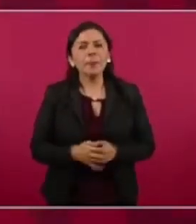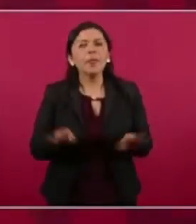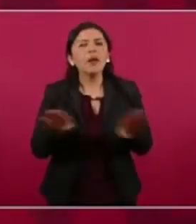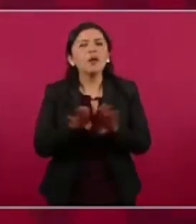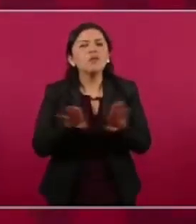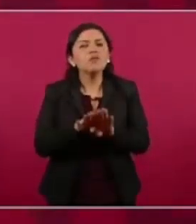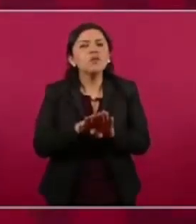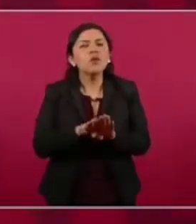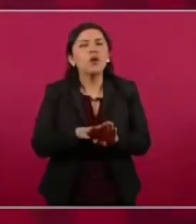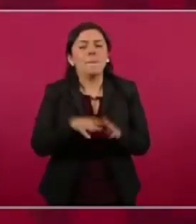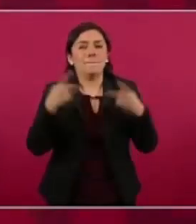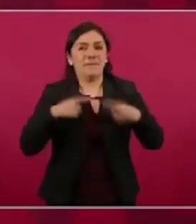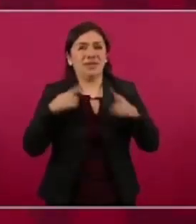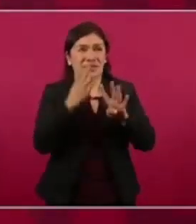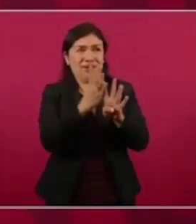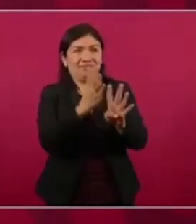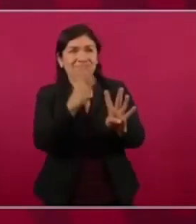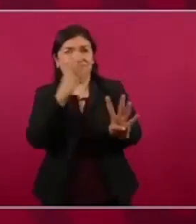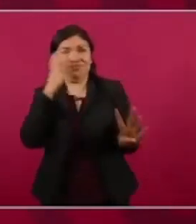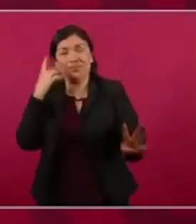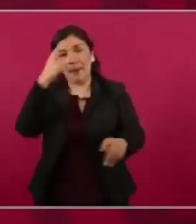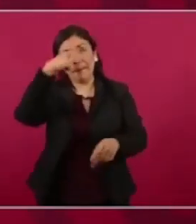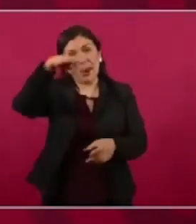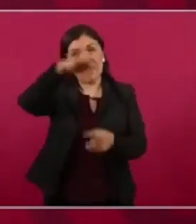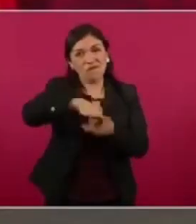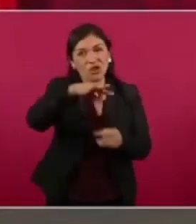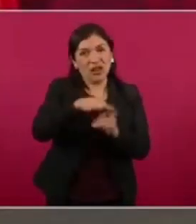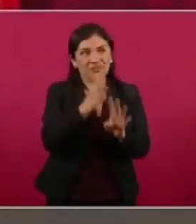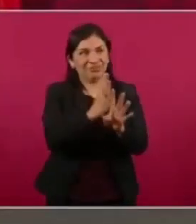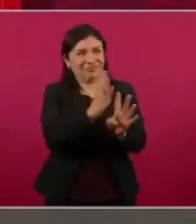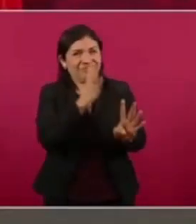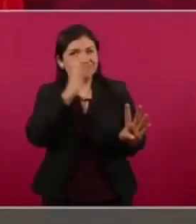a hacer la fila y estar ahí